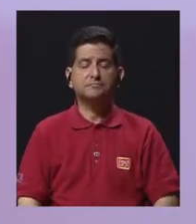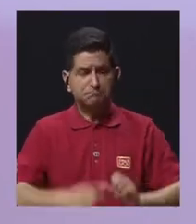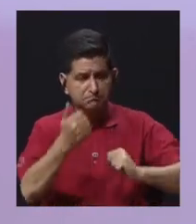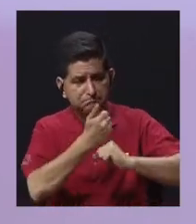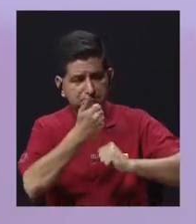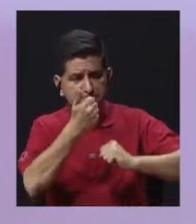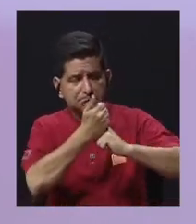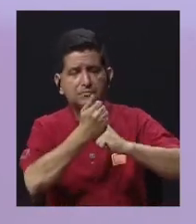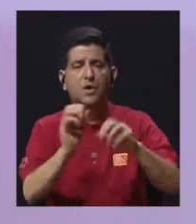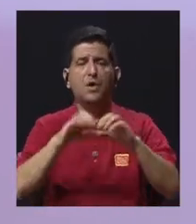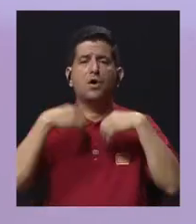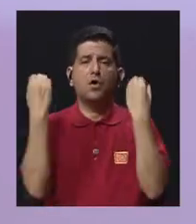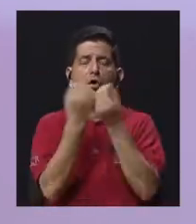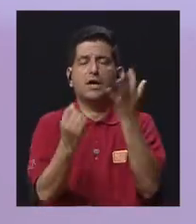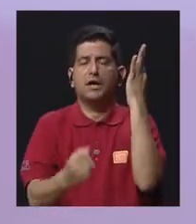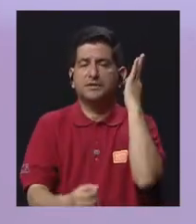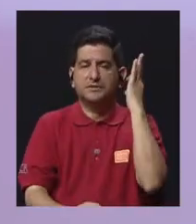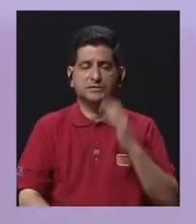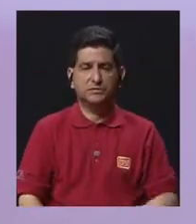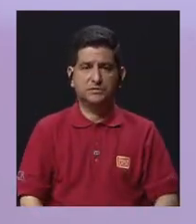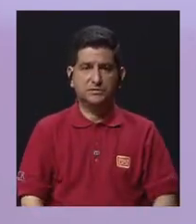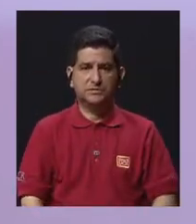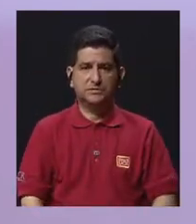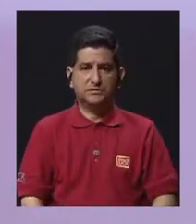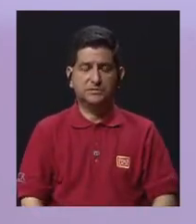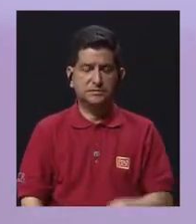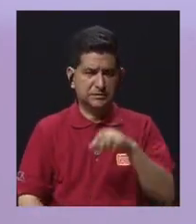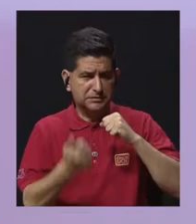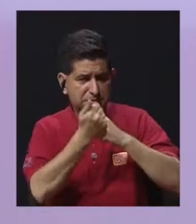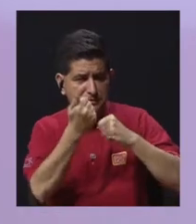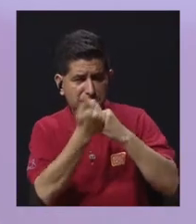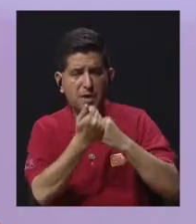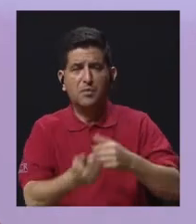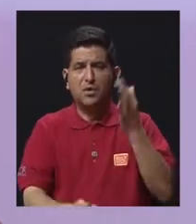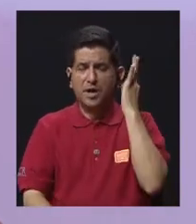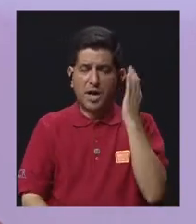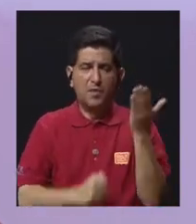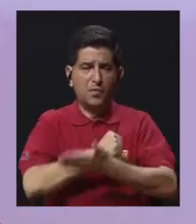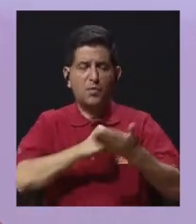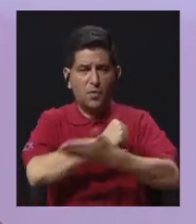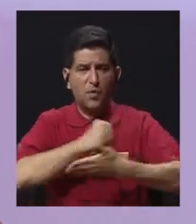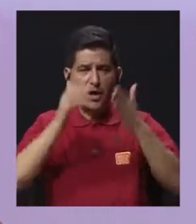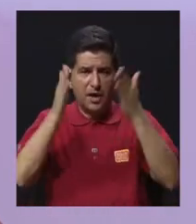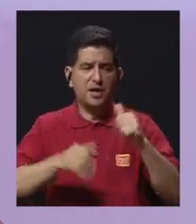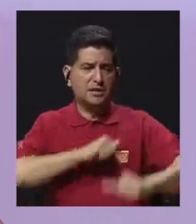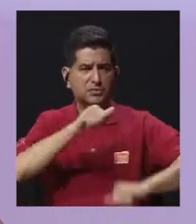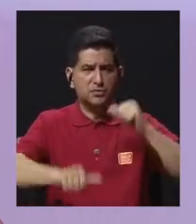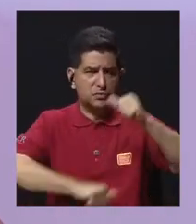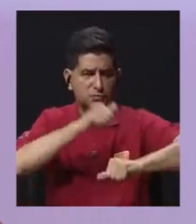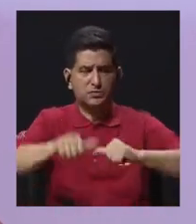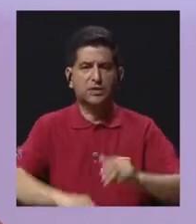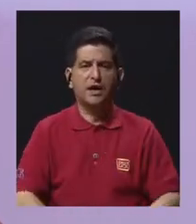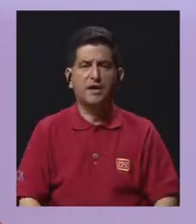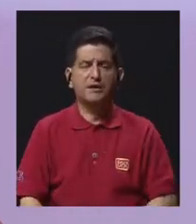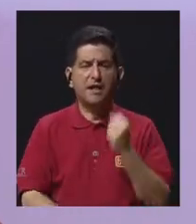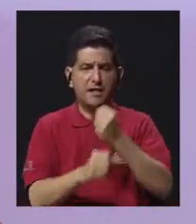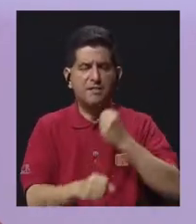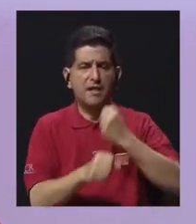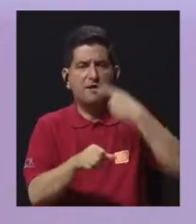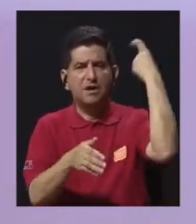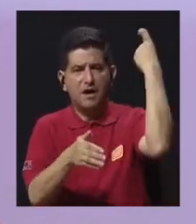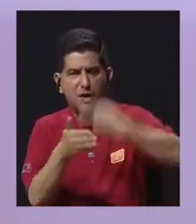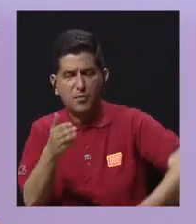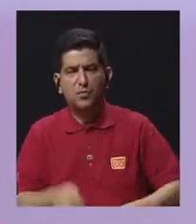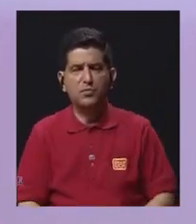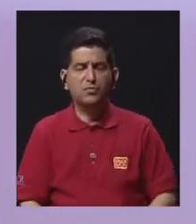las organizaciones de mujeres, que apoyen mucho a mujeres campesinas que luchan, que trabajan duro labrando